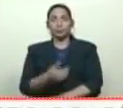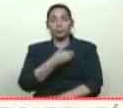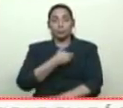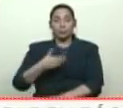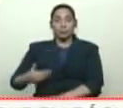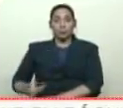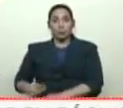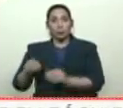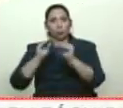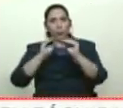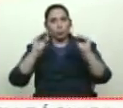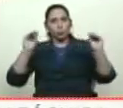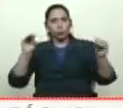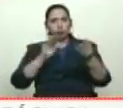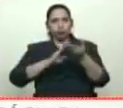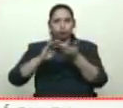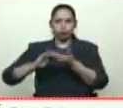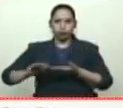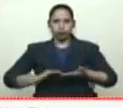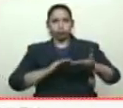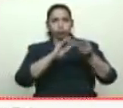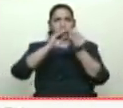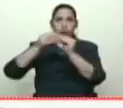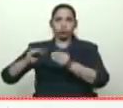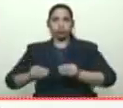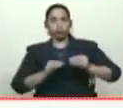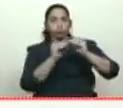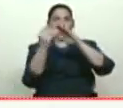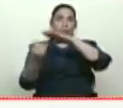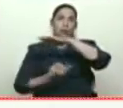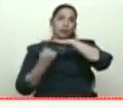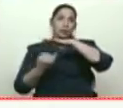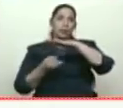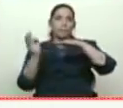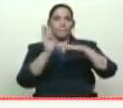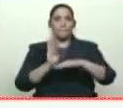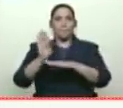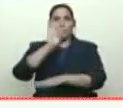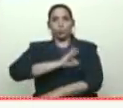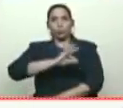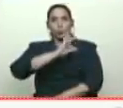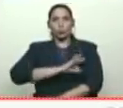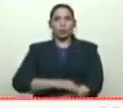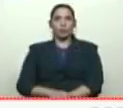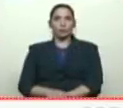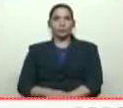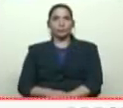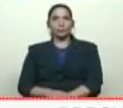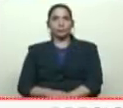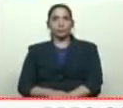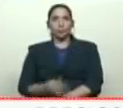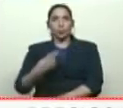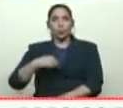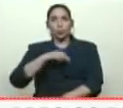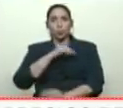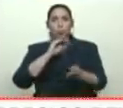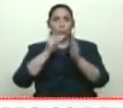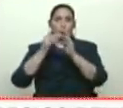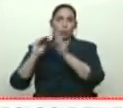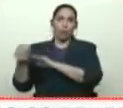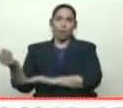a restituir la institucionalidad de protección social sobre todo en nuestras comunidades más